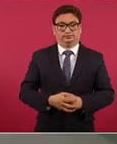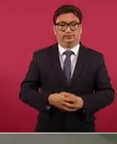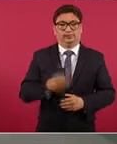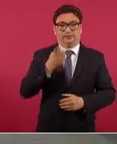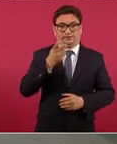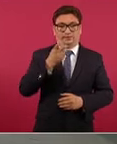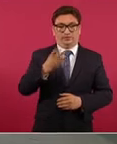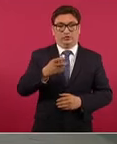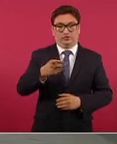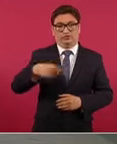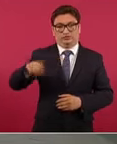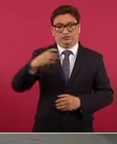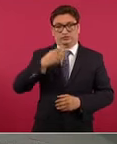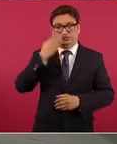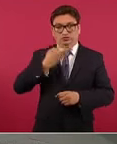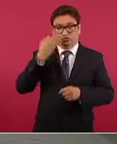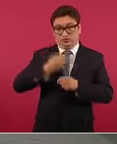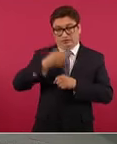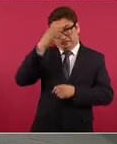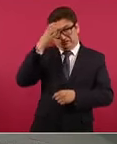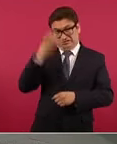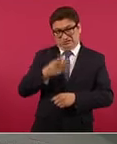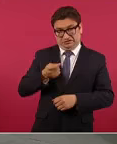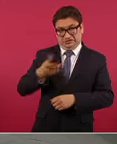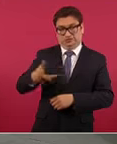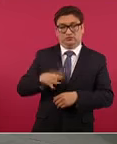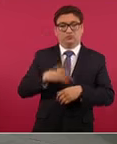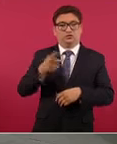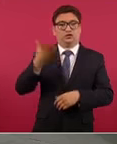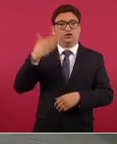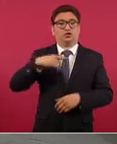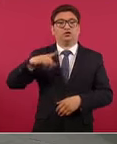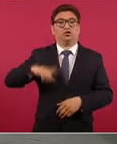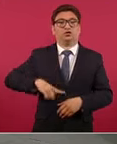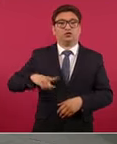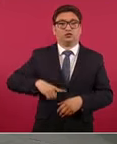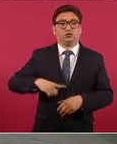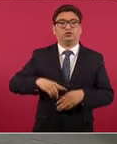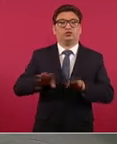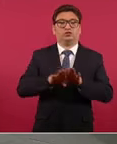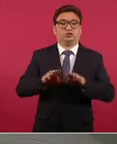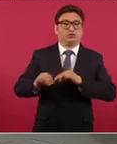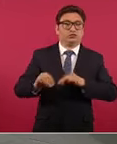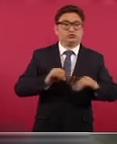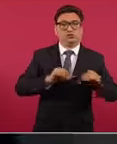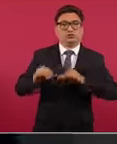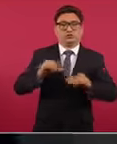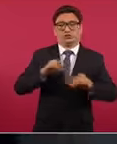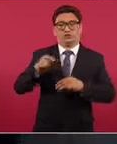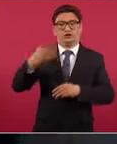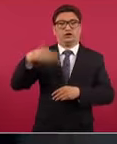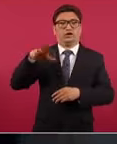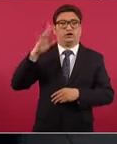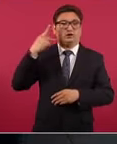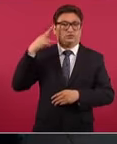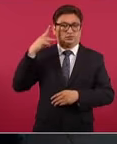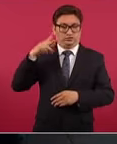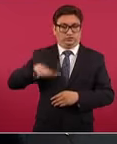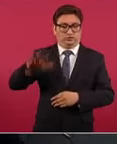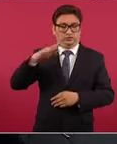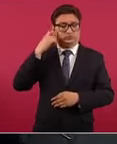criminalización de estudiantes ocurre mediante un gobierno pues que emanado del movimiento regeneración nacional allá en puebla